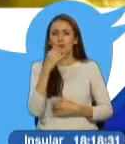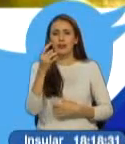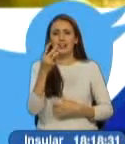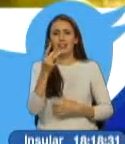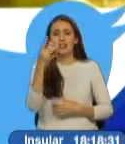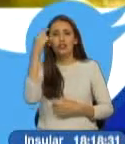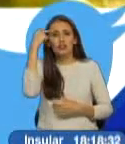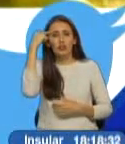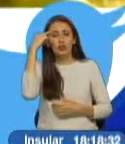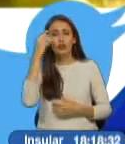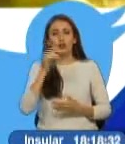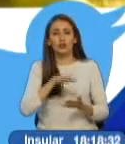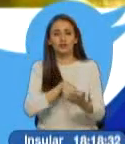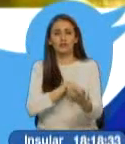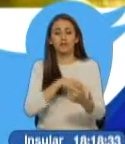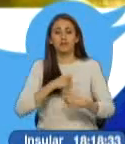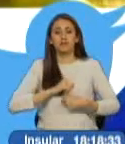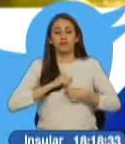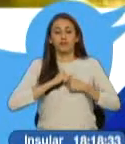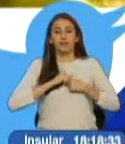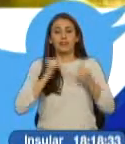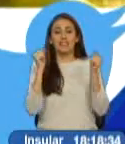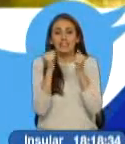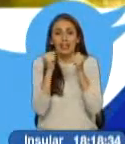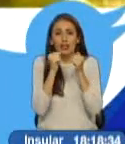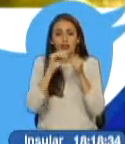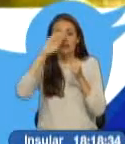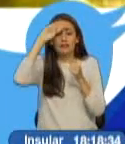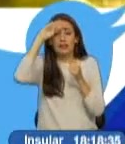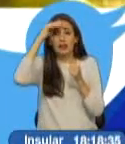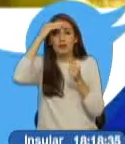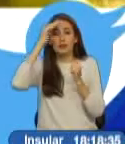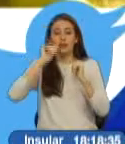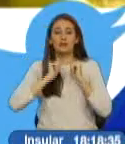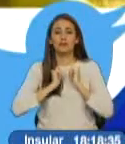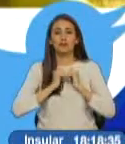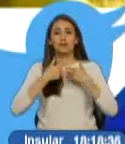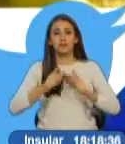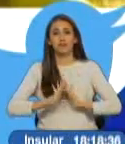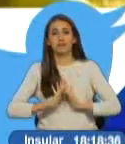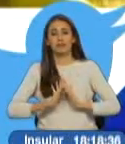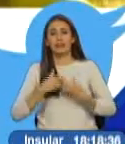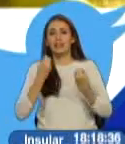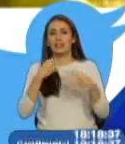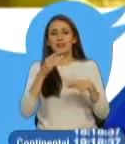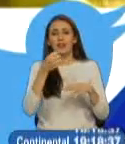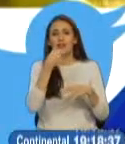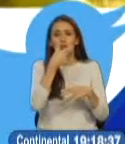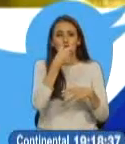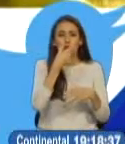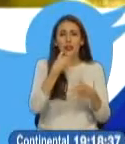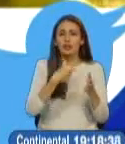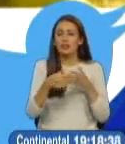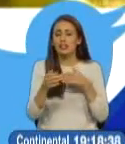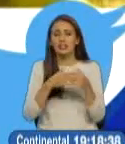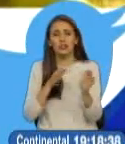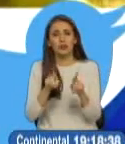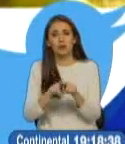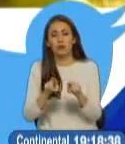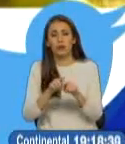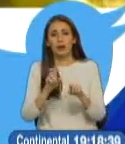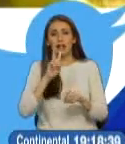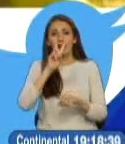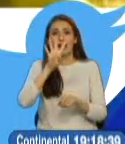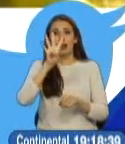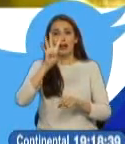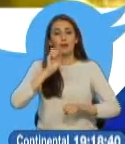cabeza, presión alta, escalofríos, fiebre, cansancio extremo. Pese a medicinas, sueros y hasta oxígeno, el